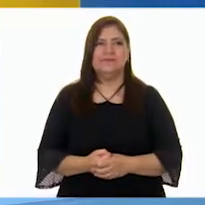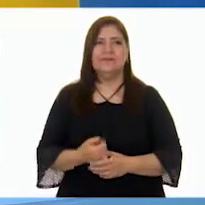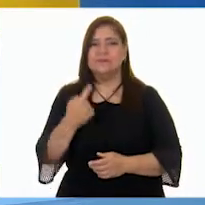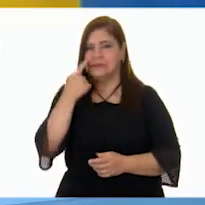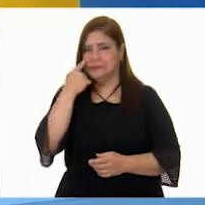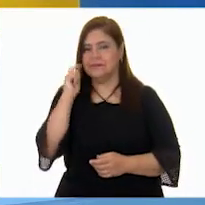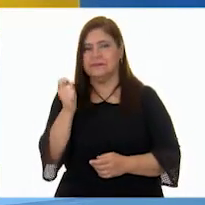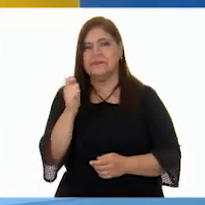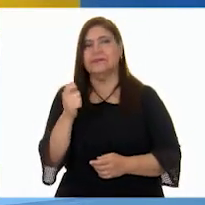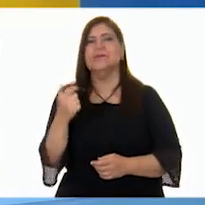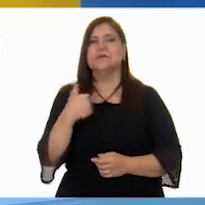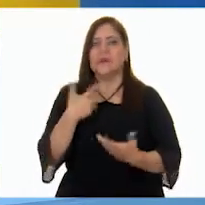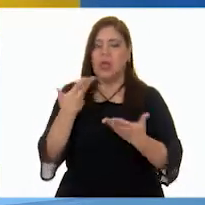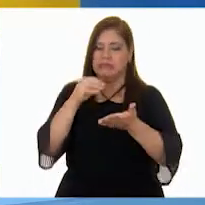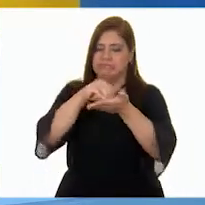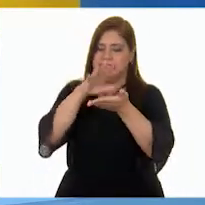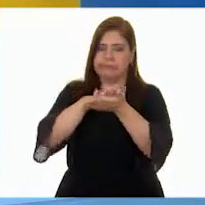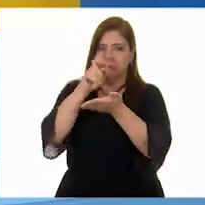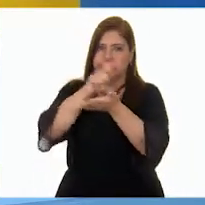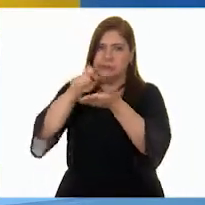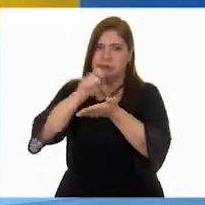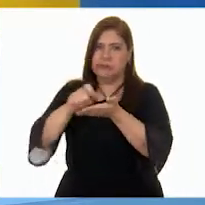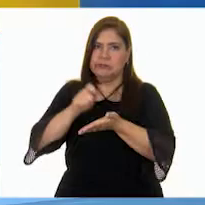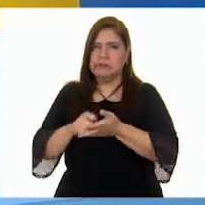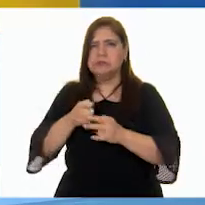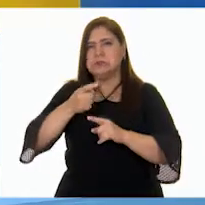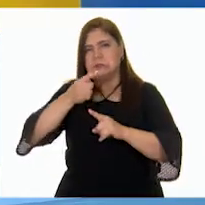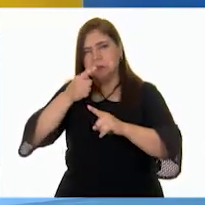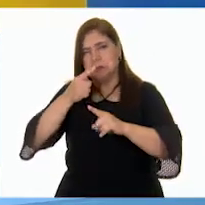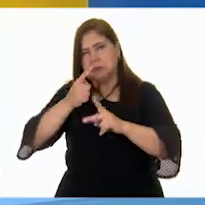muy bien. Voy a hacer las operaciones aquí en el pizarrón.